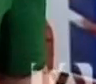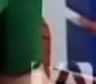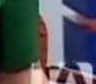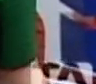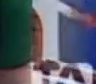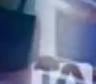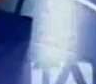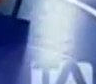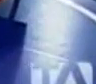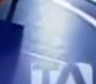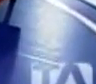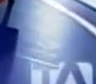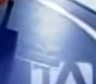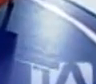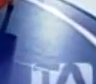deportes.